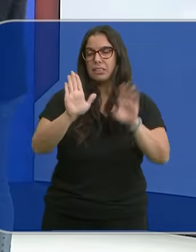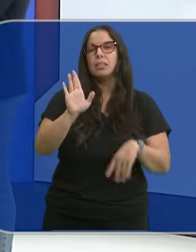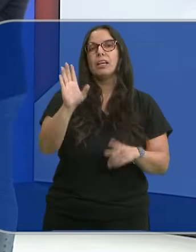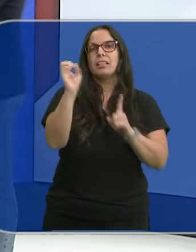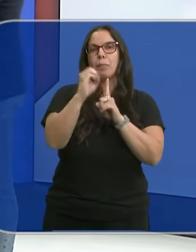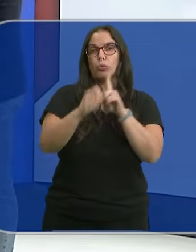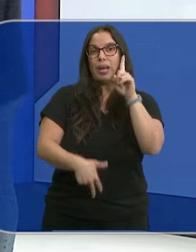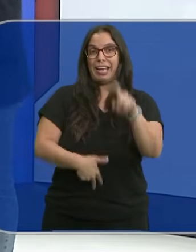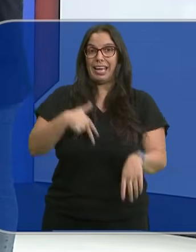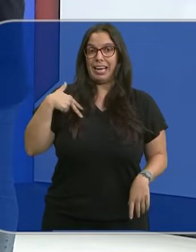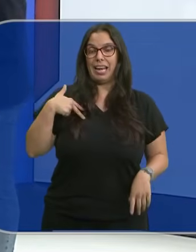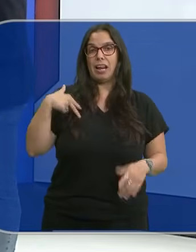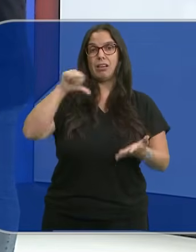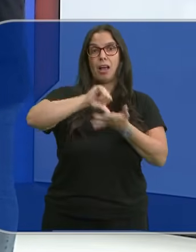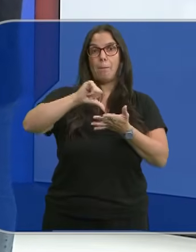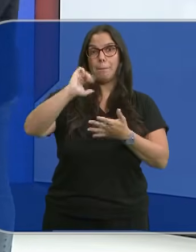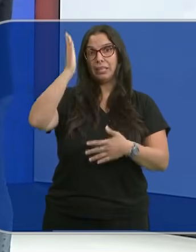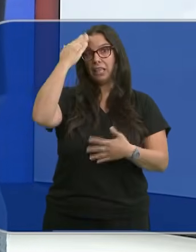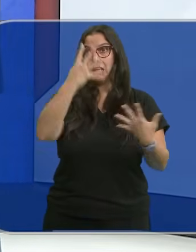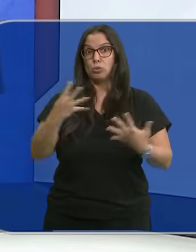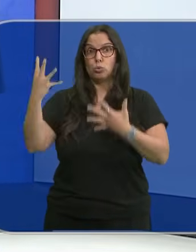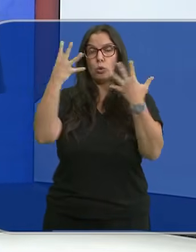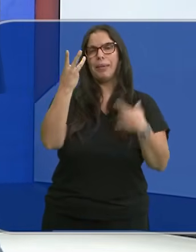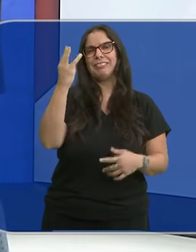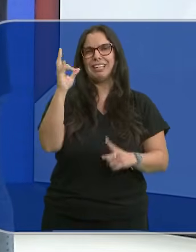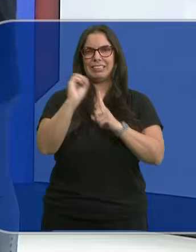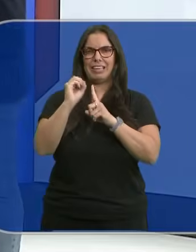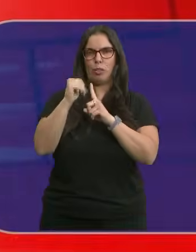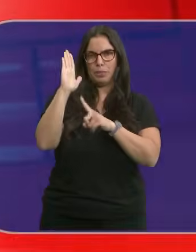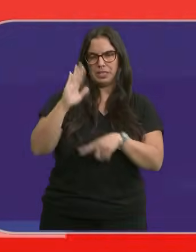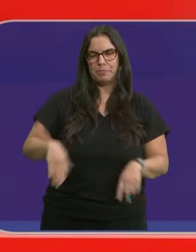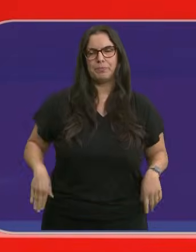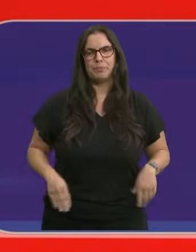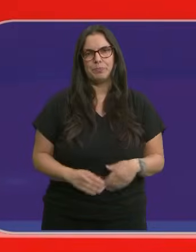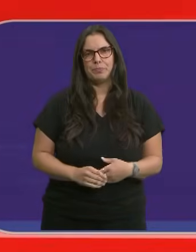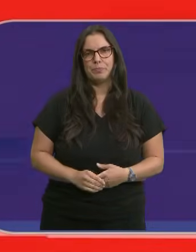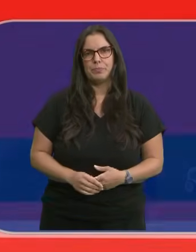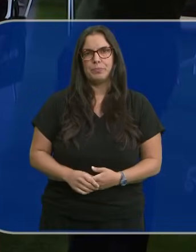temperaturas que por lo general en las 9 capitales estarán un poquito por encima de los 30 grados.